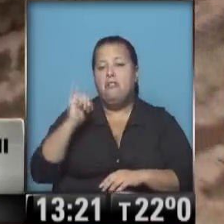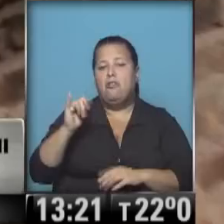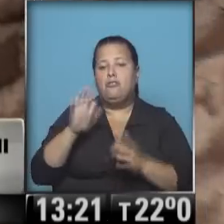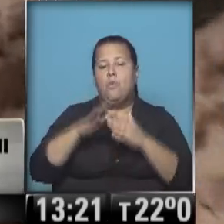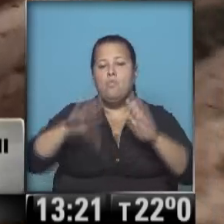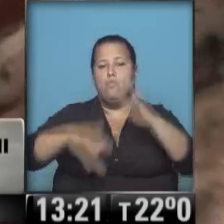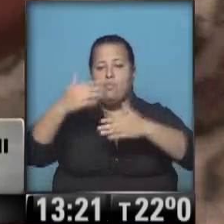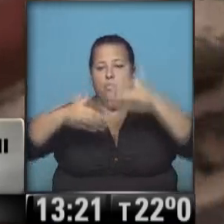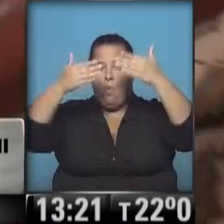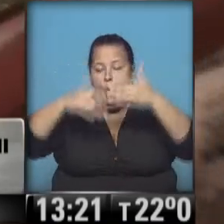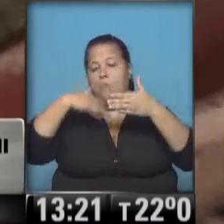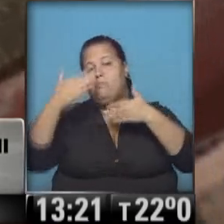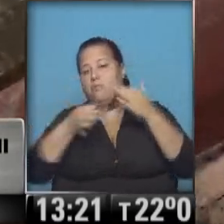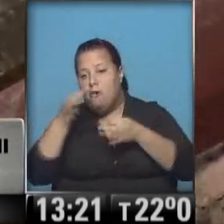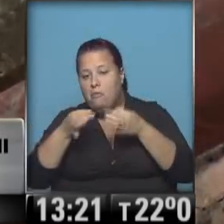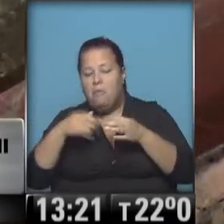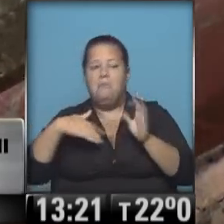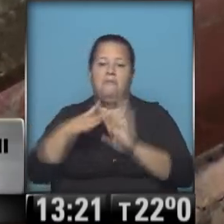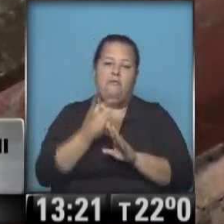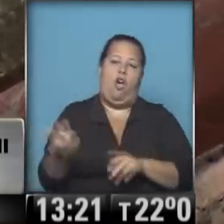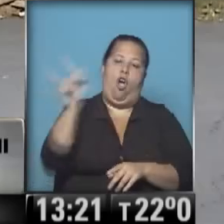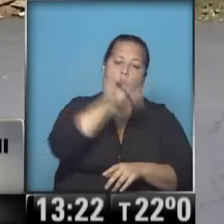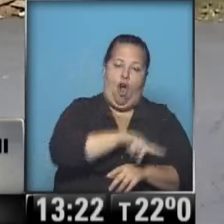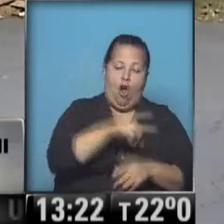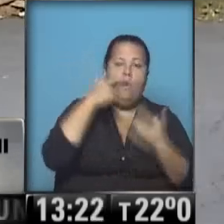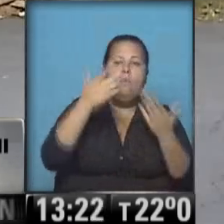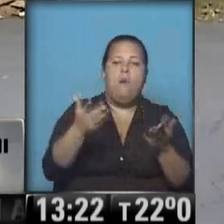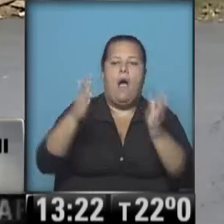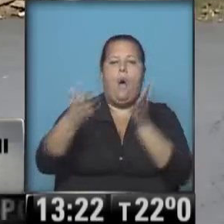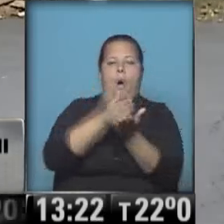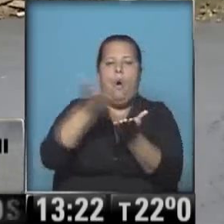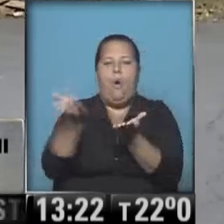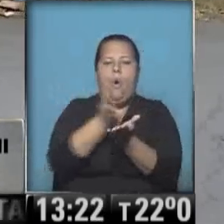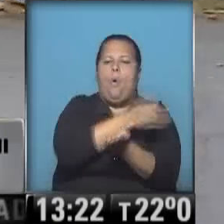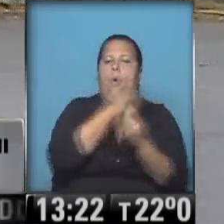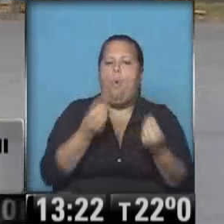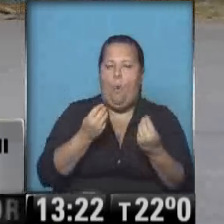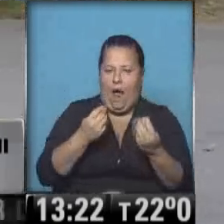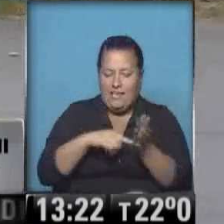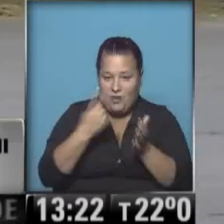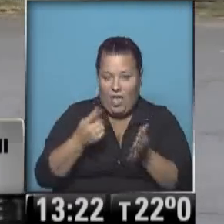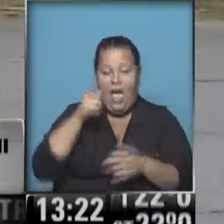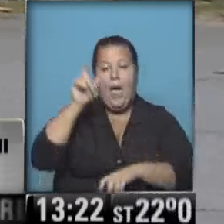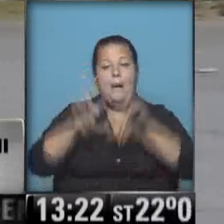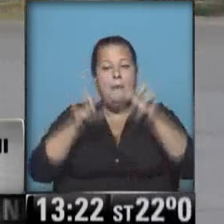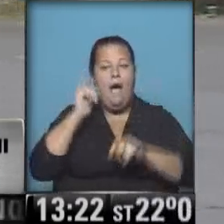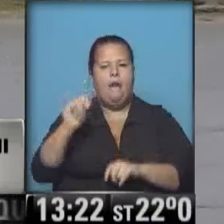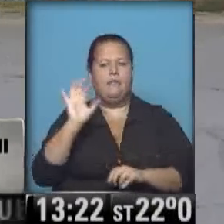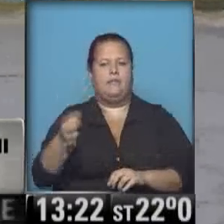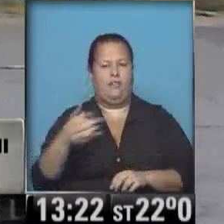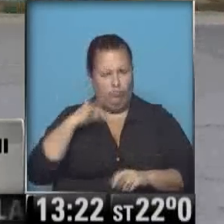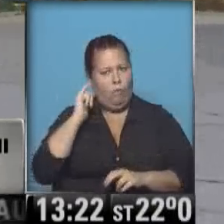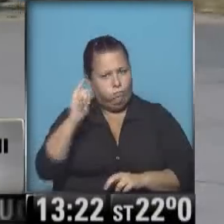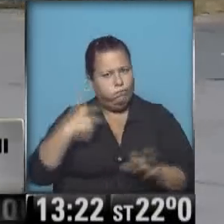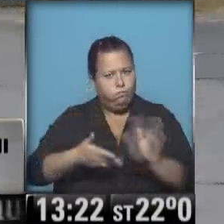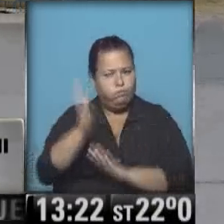lado del muro y nos fuimos para el otro lado para mostrar qué parte de la ciudad en la que habían cortado y así había gente advertida porque yo dije que iba a